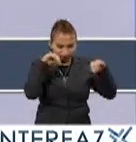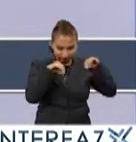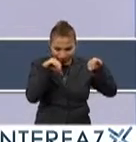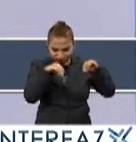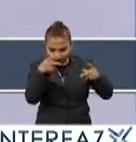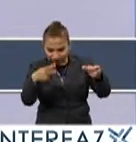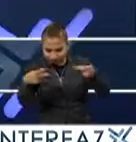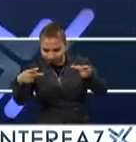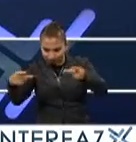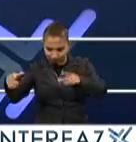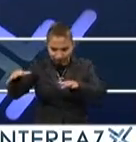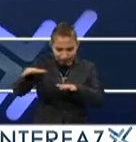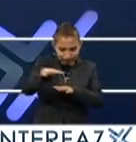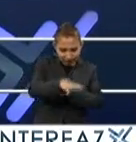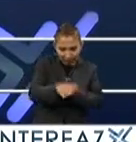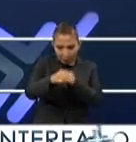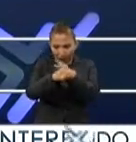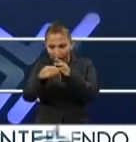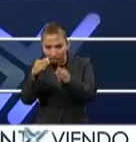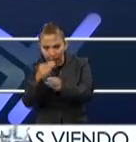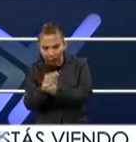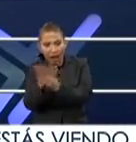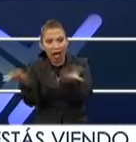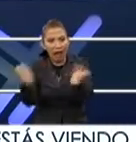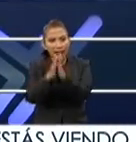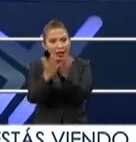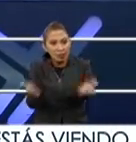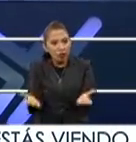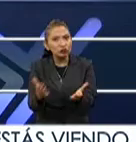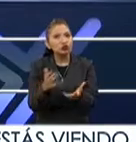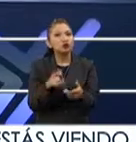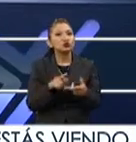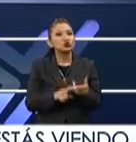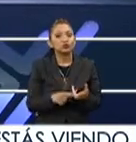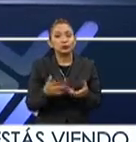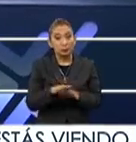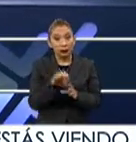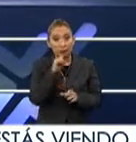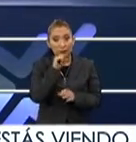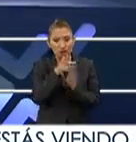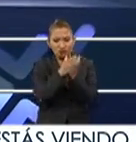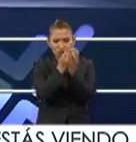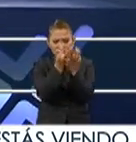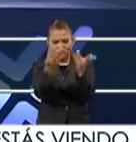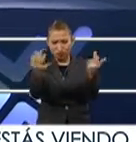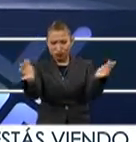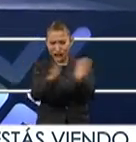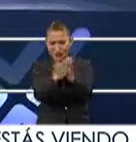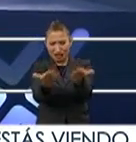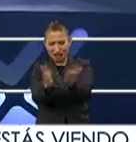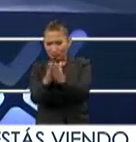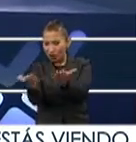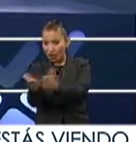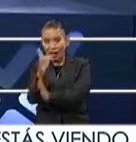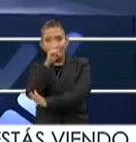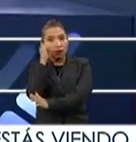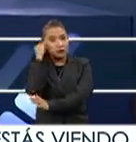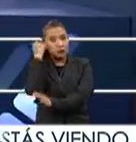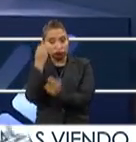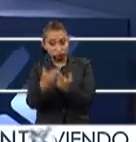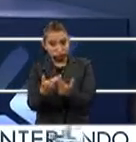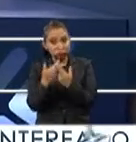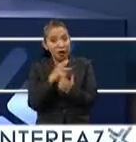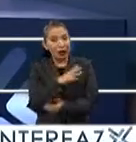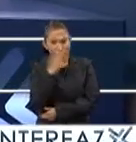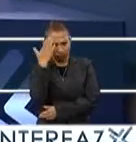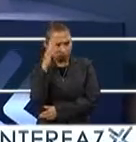producción de materiales, de libros, porque hay una enorme producción de materiales en lenguas indígenas.